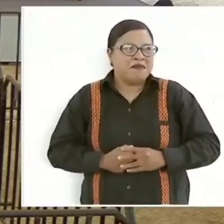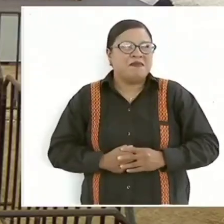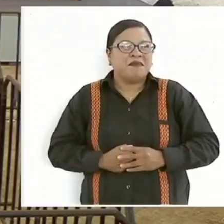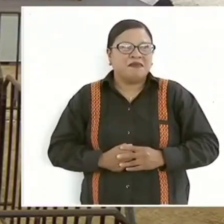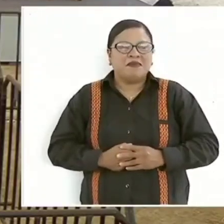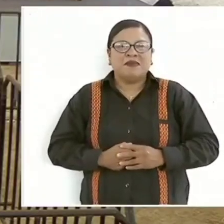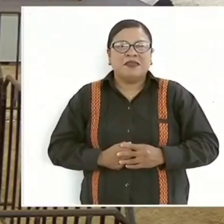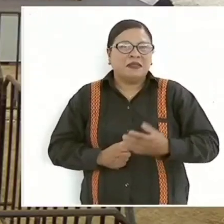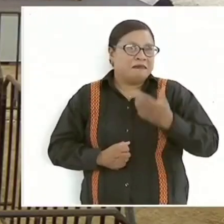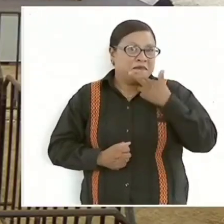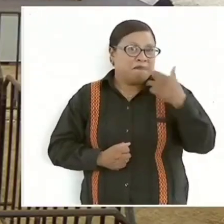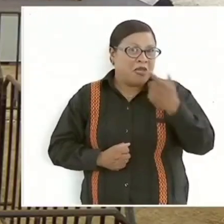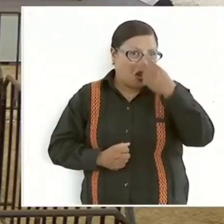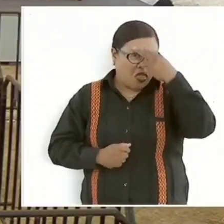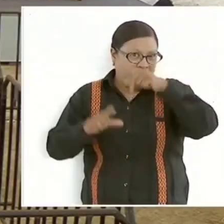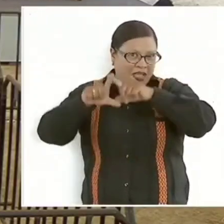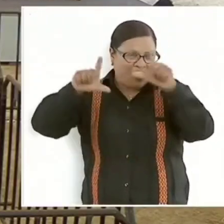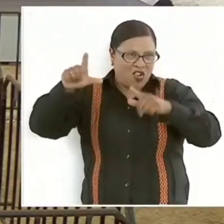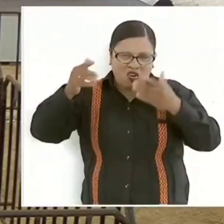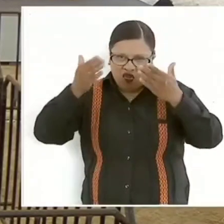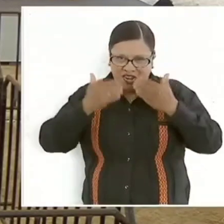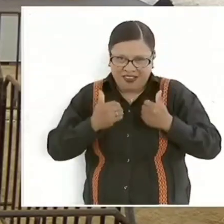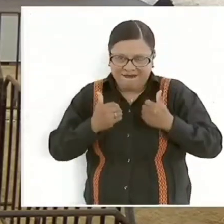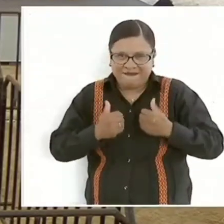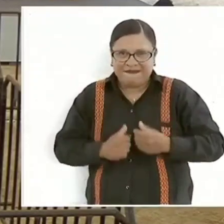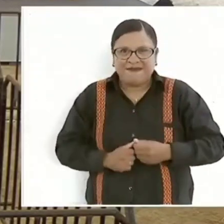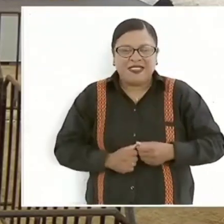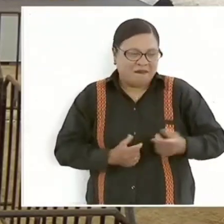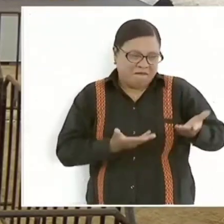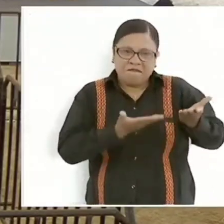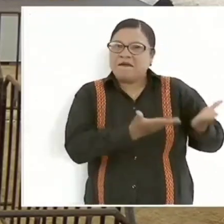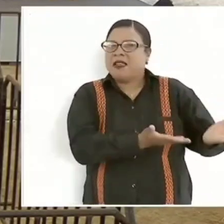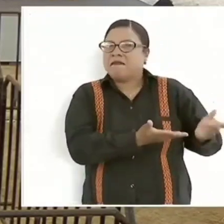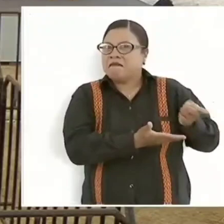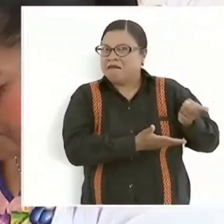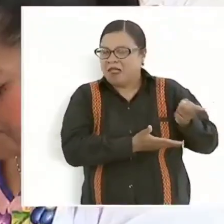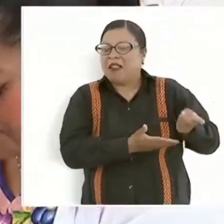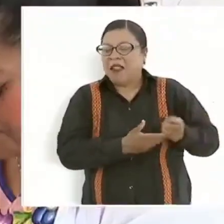El mejor pitcher de México. Aquí está con nosotros.